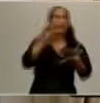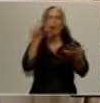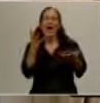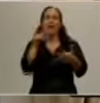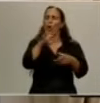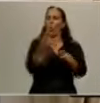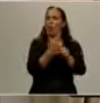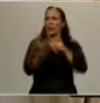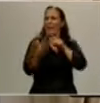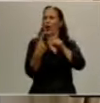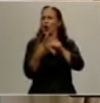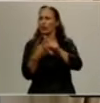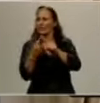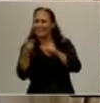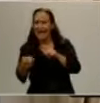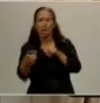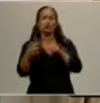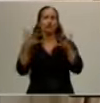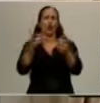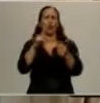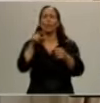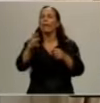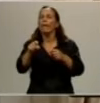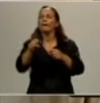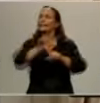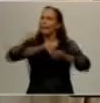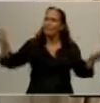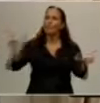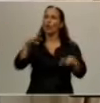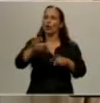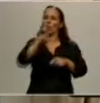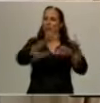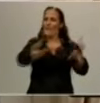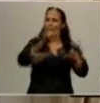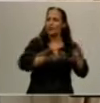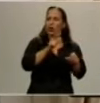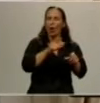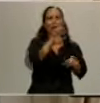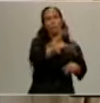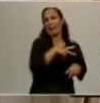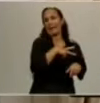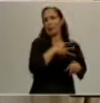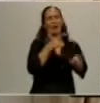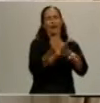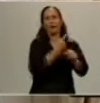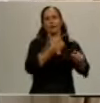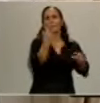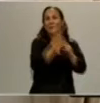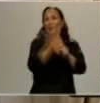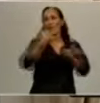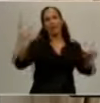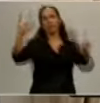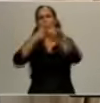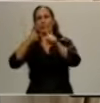miembro del Estado en cualquiera de sus tres poderes, ni tampoco de particulares, sino es a través de la figura de sus directores y otras reformas que